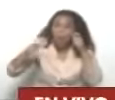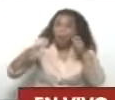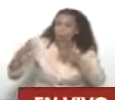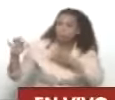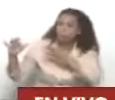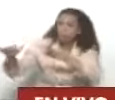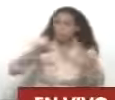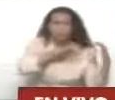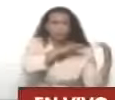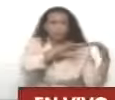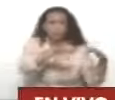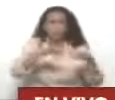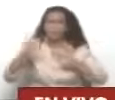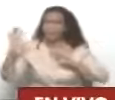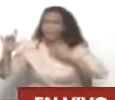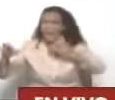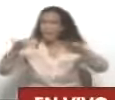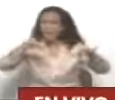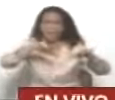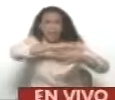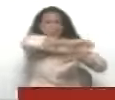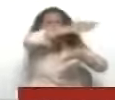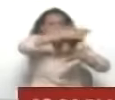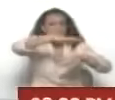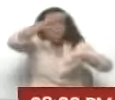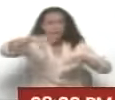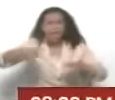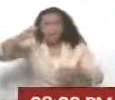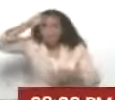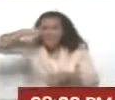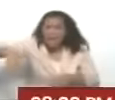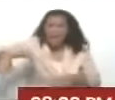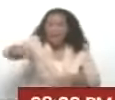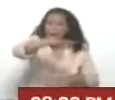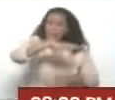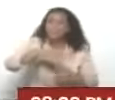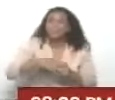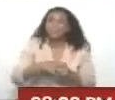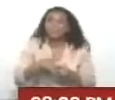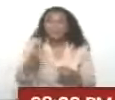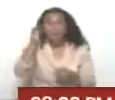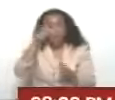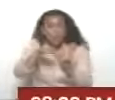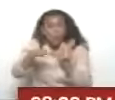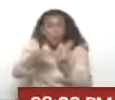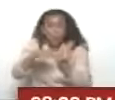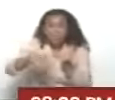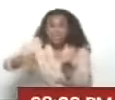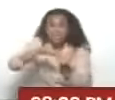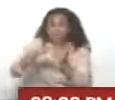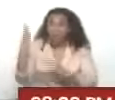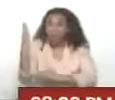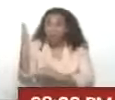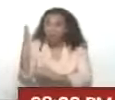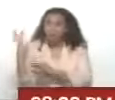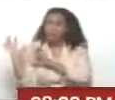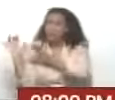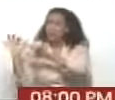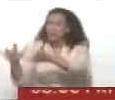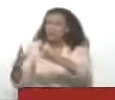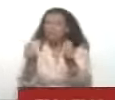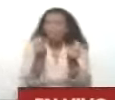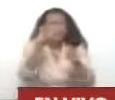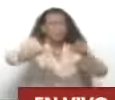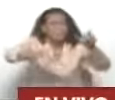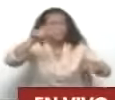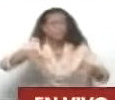canción. Bajaron de todas esas montañas, de todos esos campos. Llegó la gente del pueblo capital y se concentró mucha gente allí, presidente.